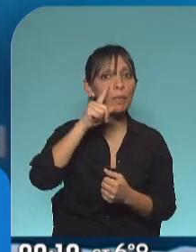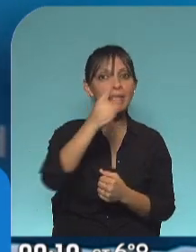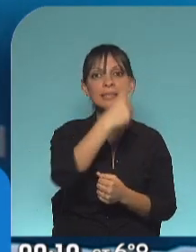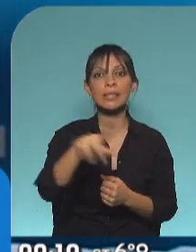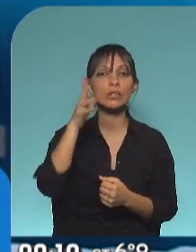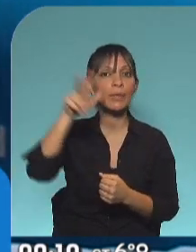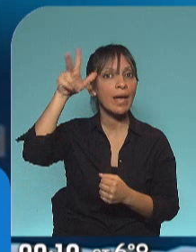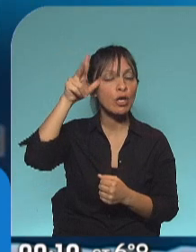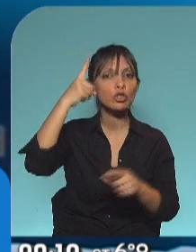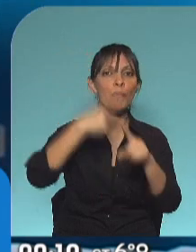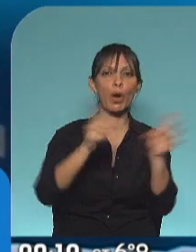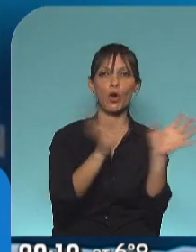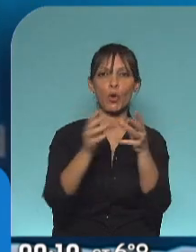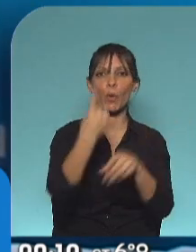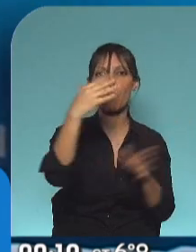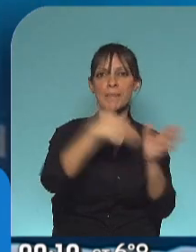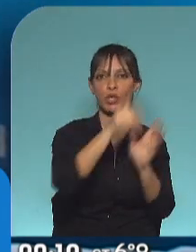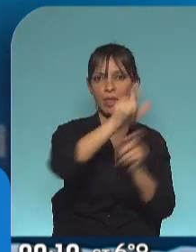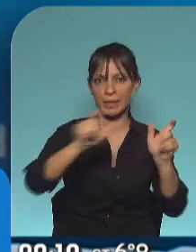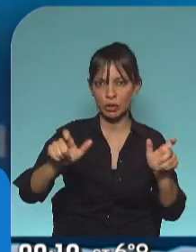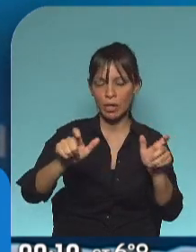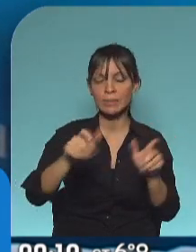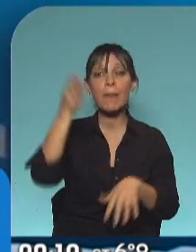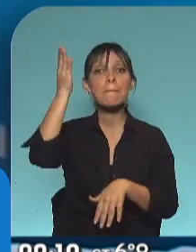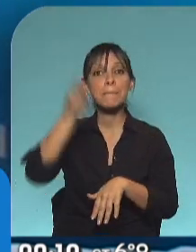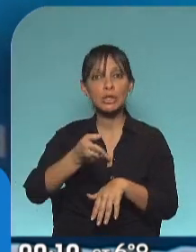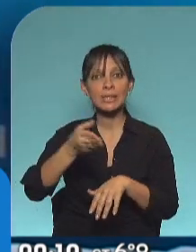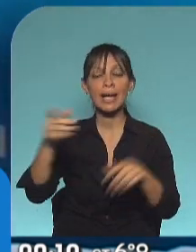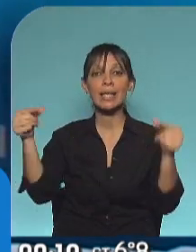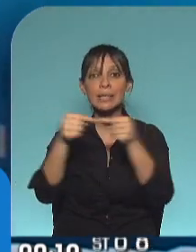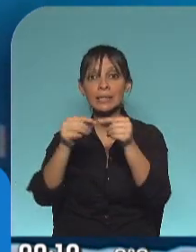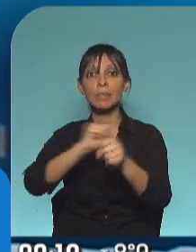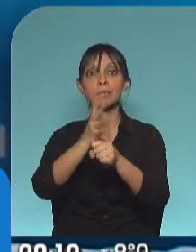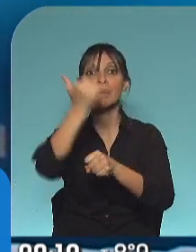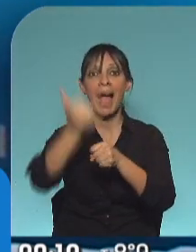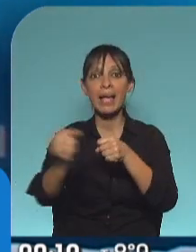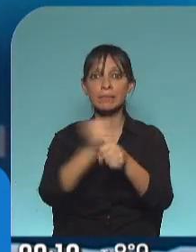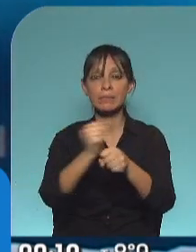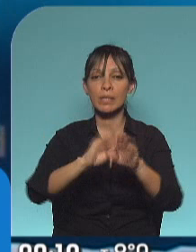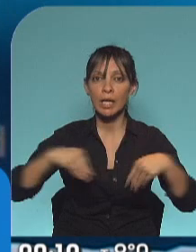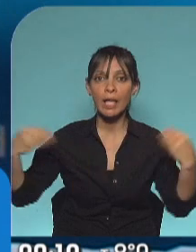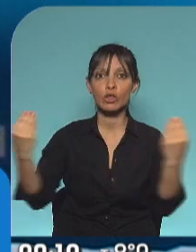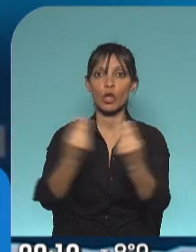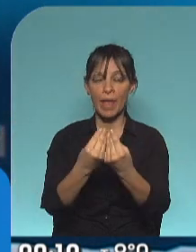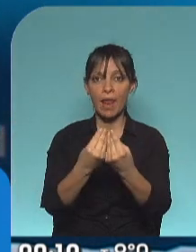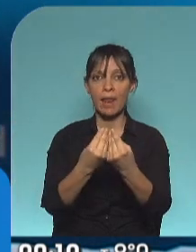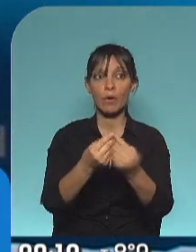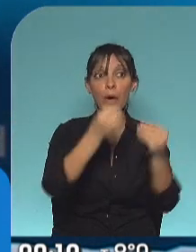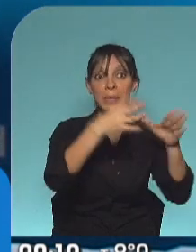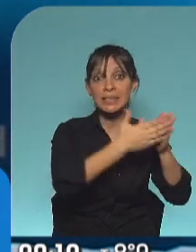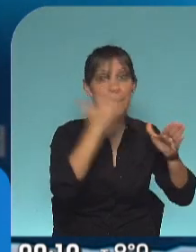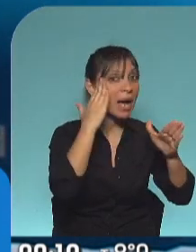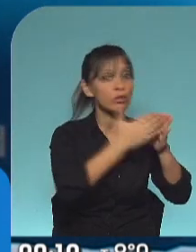28.158 test por millón, con un porcentaje de test positivos acumulado total desde el inicio de la pandemia que es